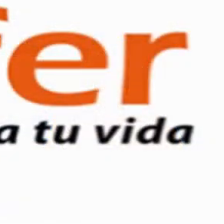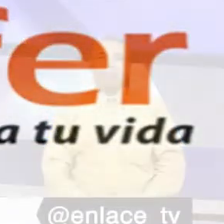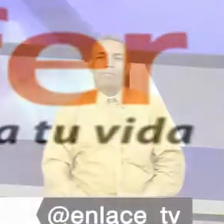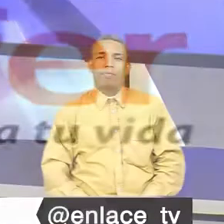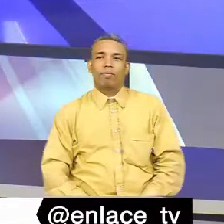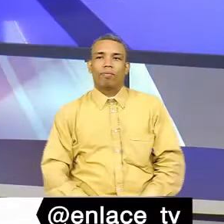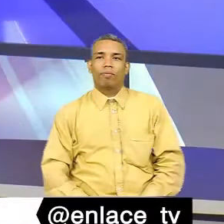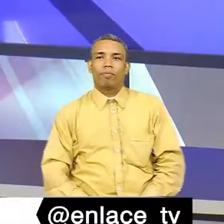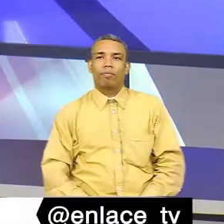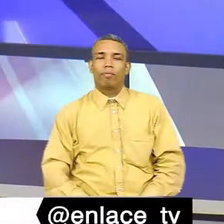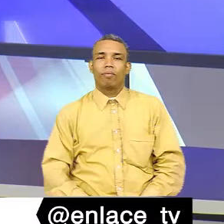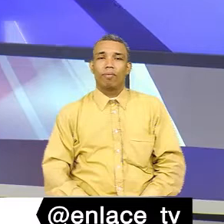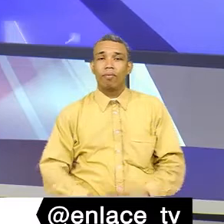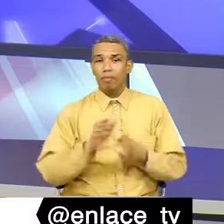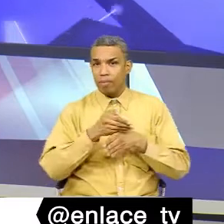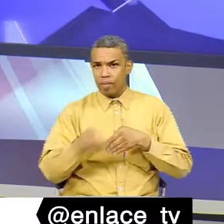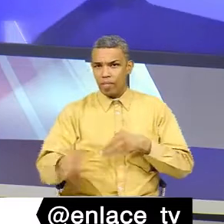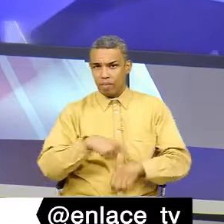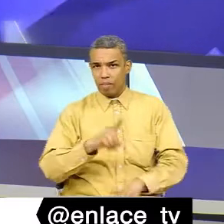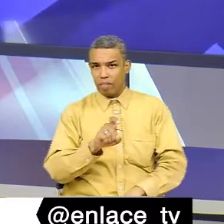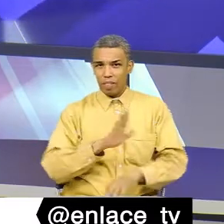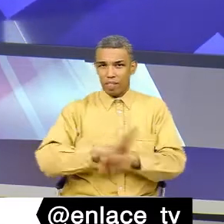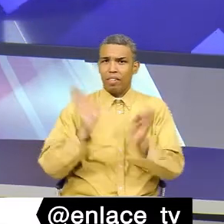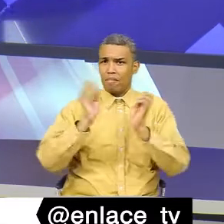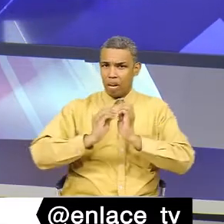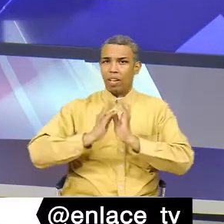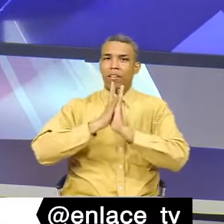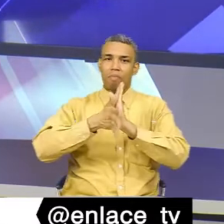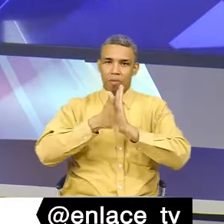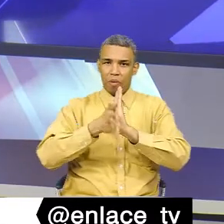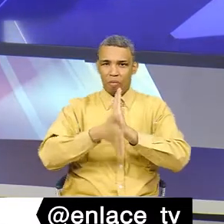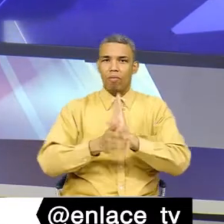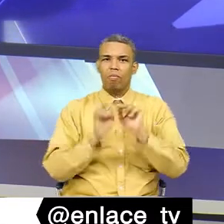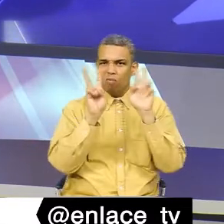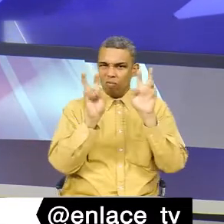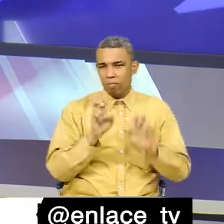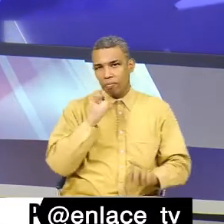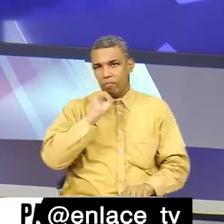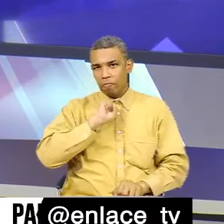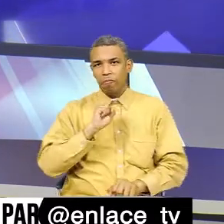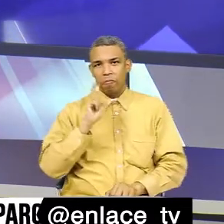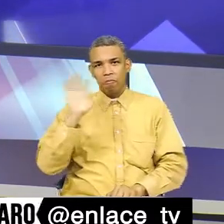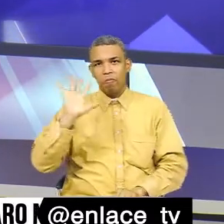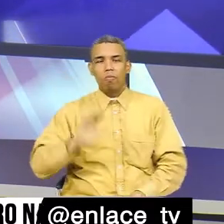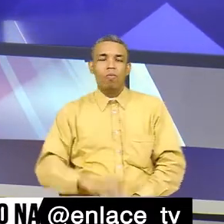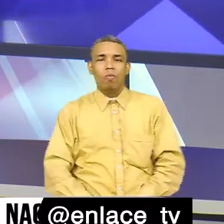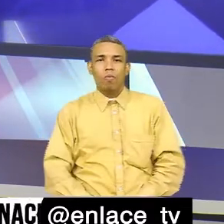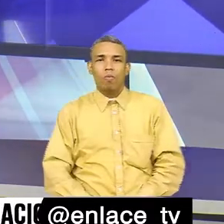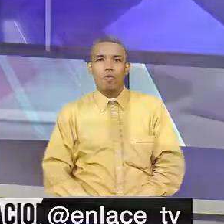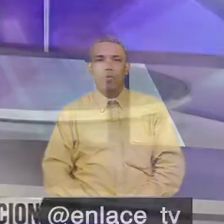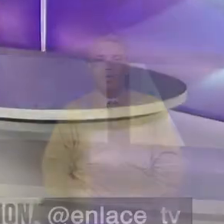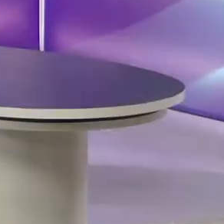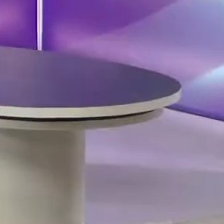vida. Nos vemos esta tarde a las 6 en punto de la tarde con más de lo que usted quiere ver en Enlace Noticias. Feliz tarde para todos.